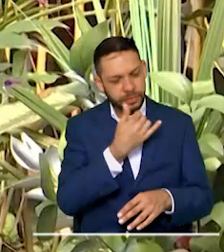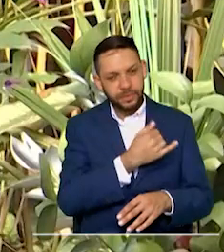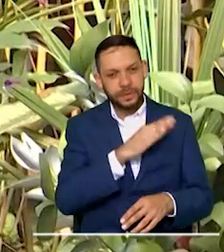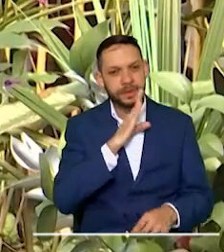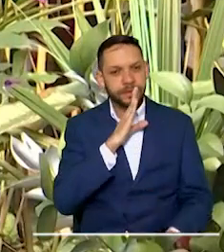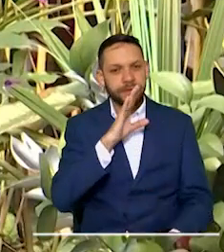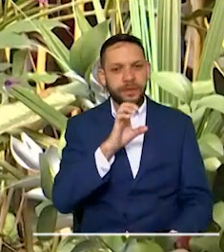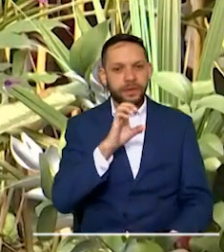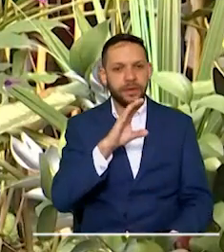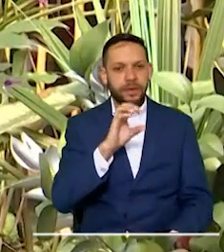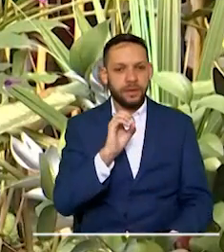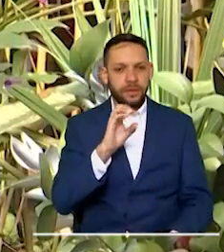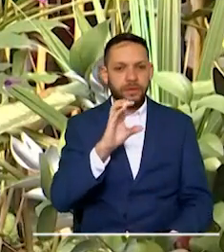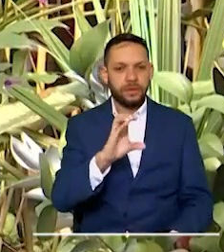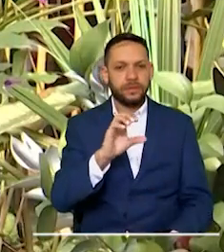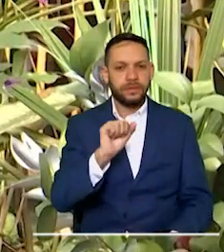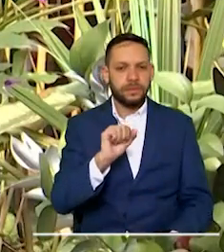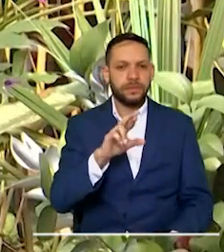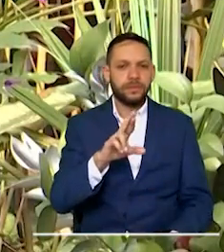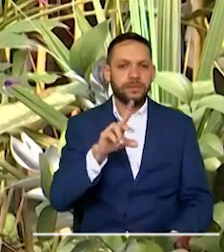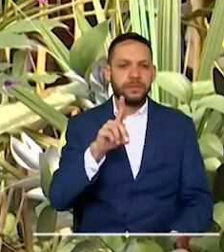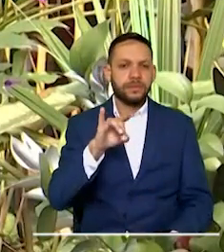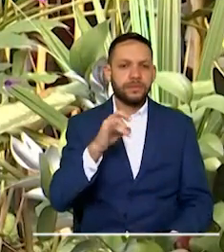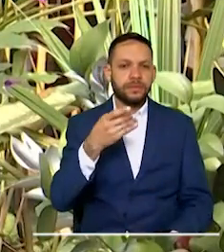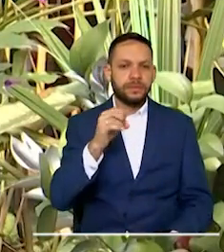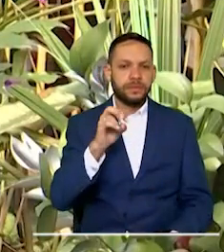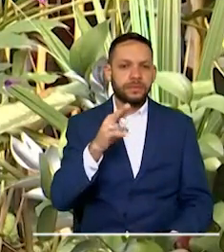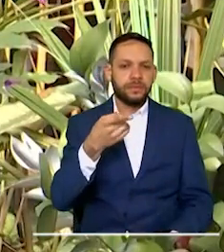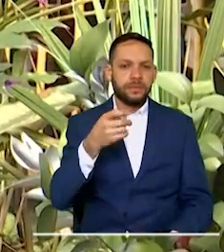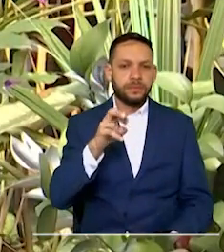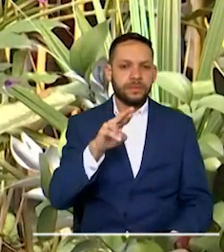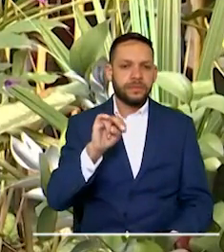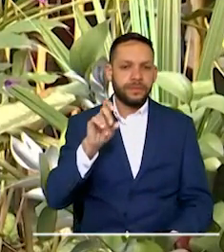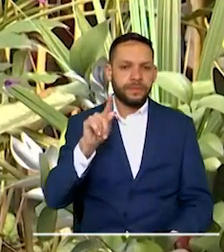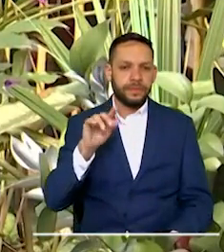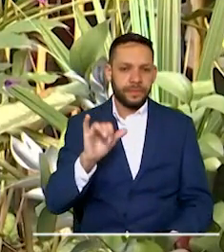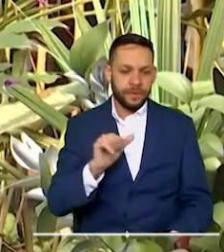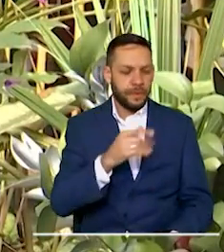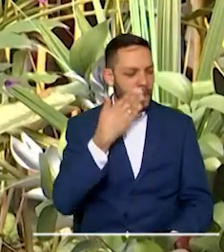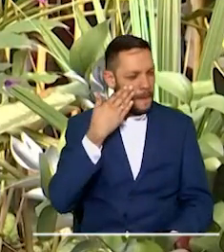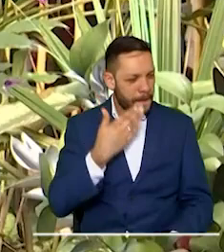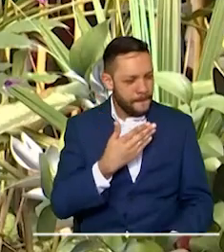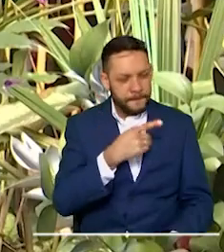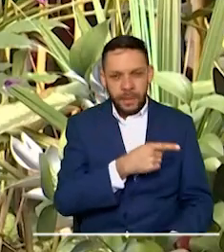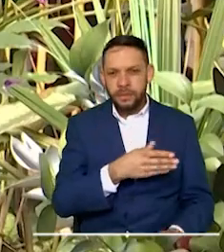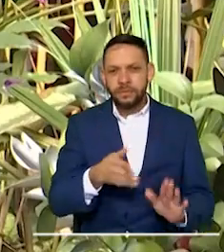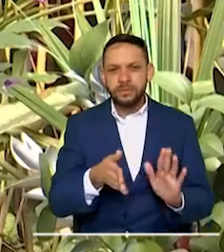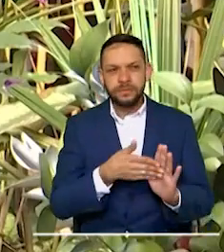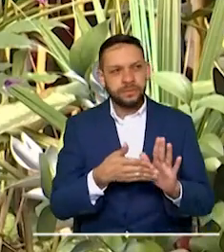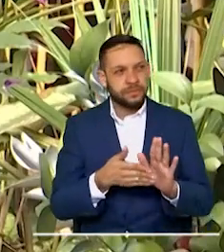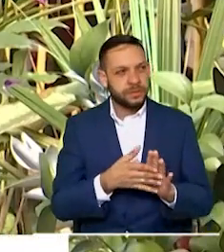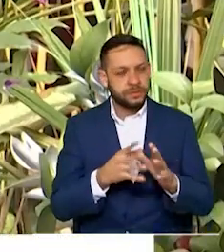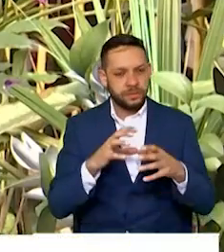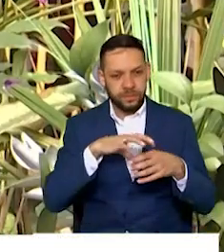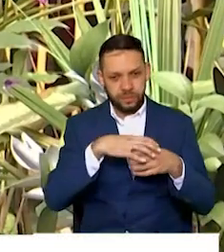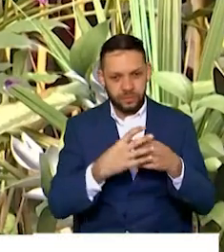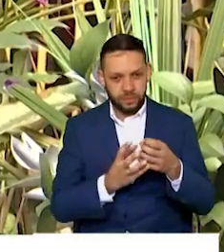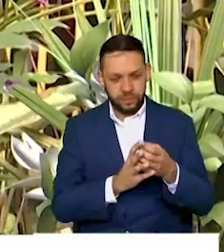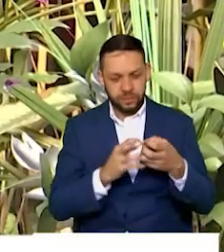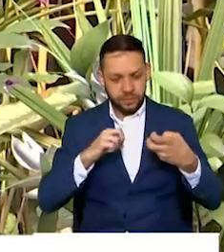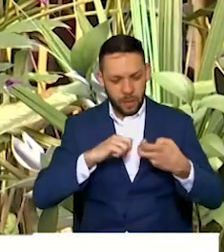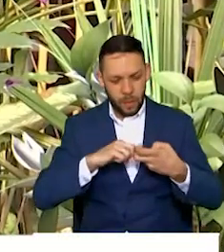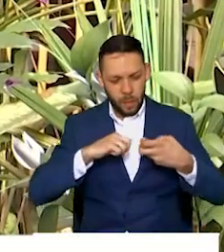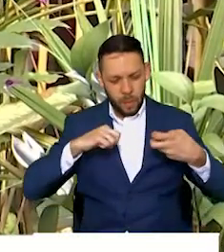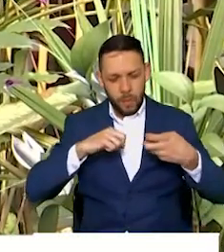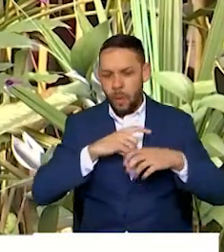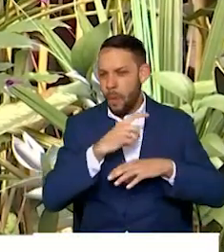un especialista, es un cardiólogo, y es un examen donde se van a ver todas las cámaras del corazón, tanto las aurículas como